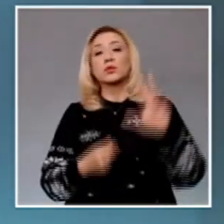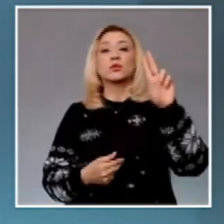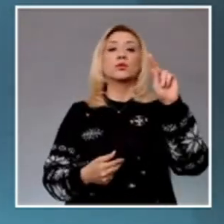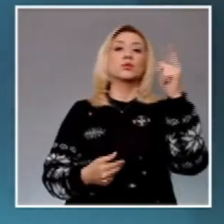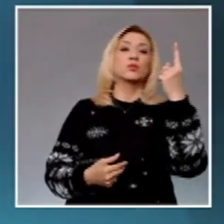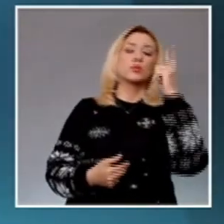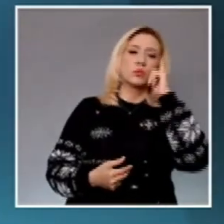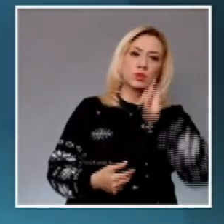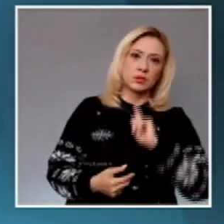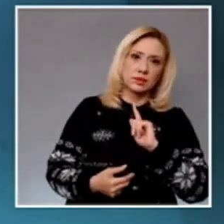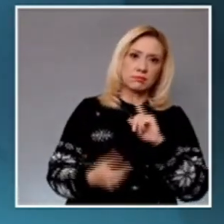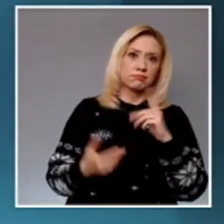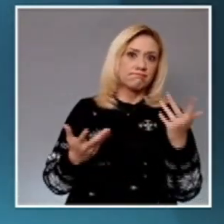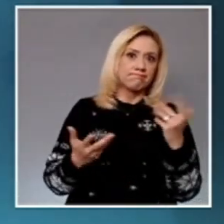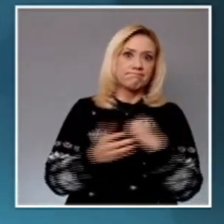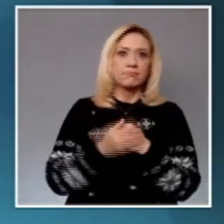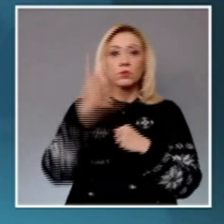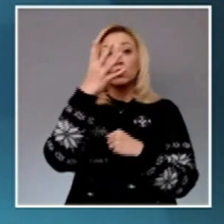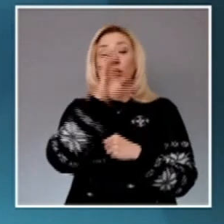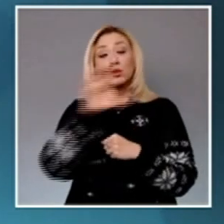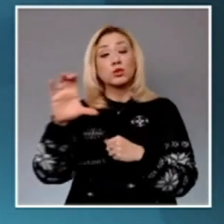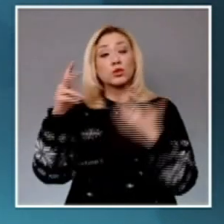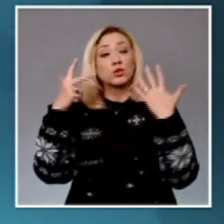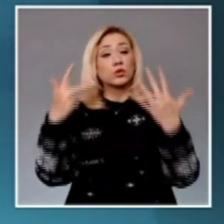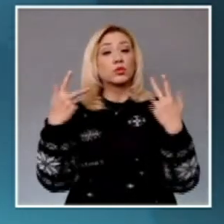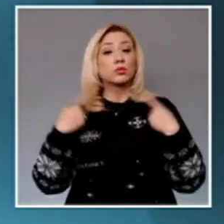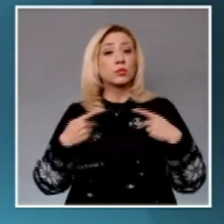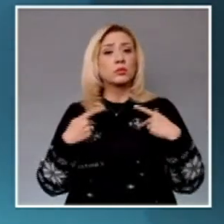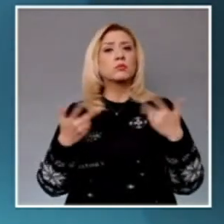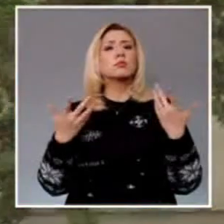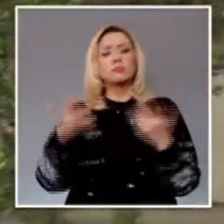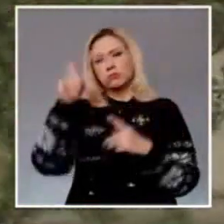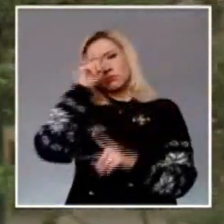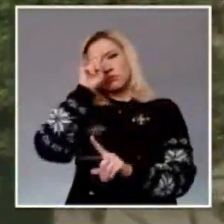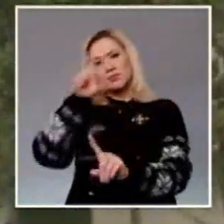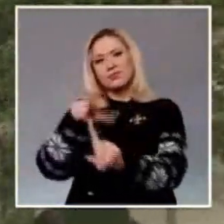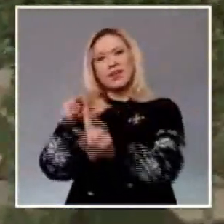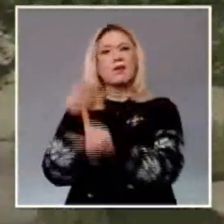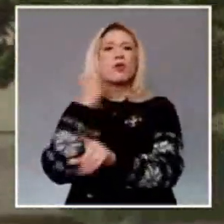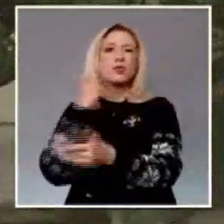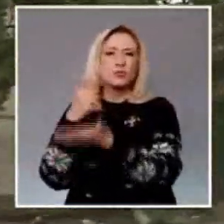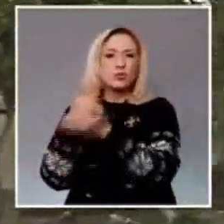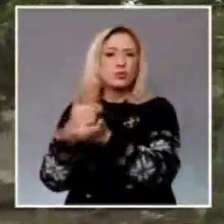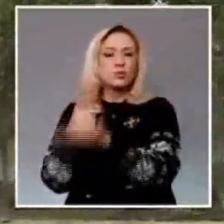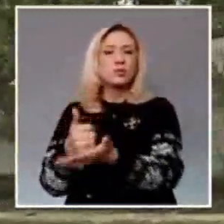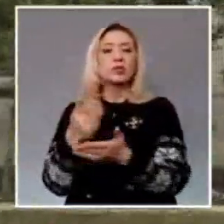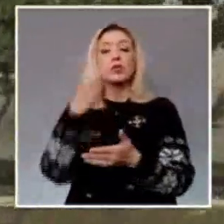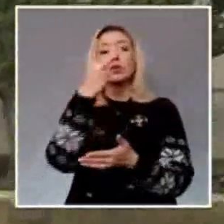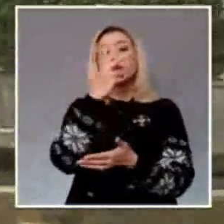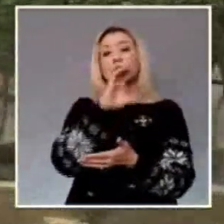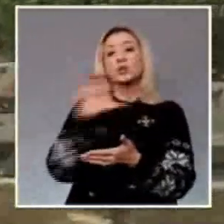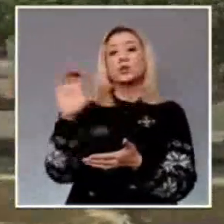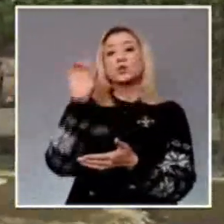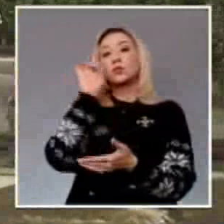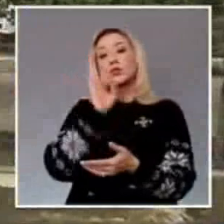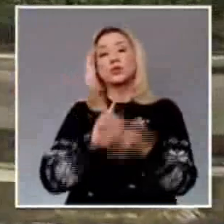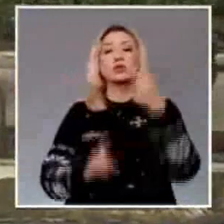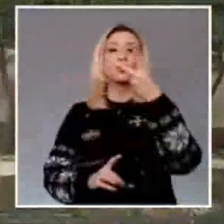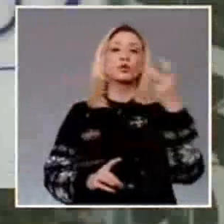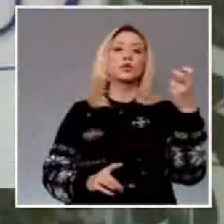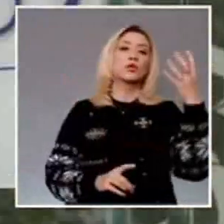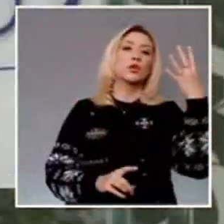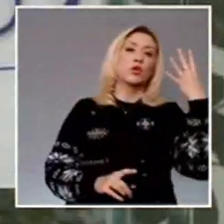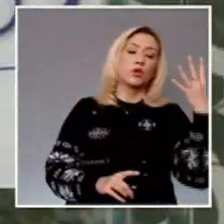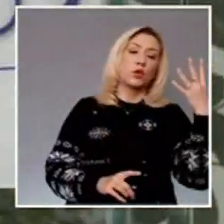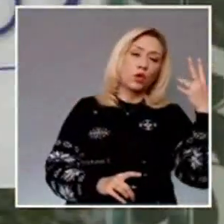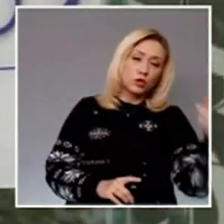a 408 prestó asesoría jurídica, de las cuales 200 fueron mujeres y 208 hombres. En el